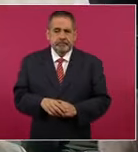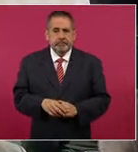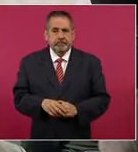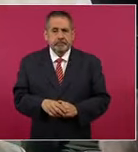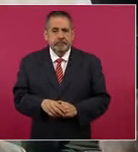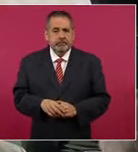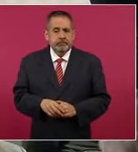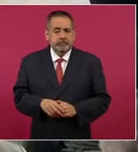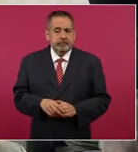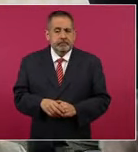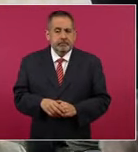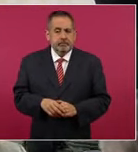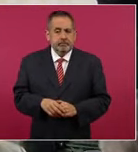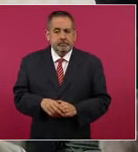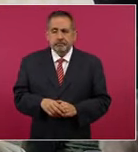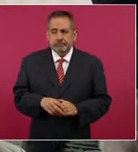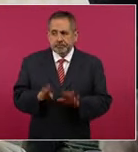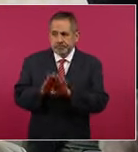¿Cómo